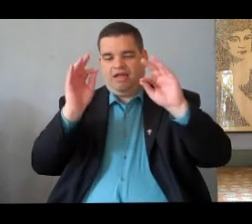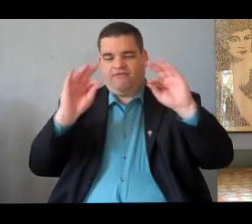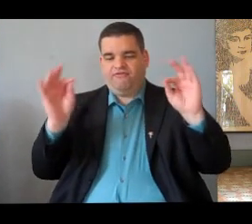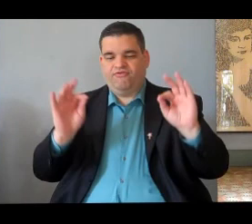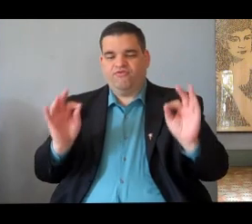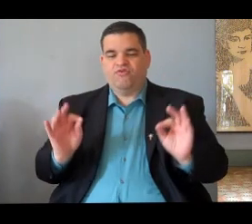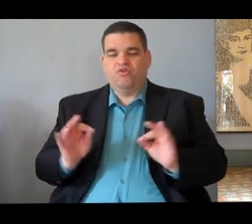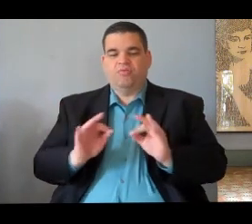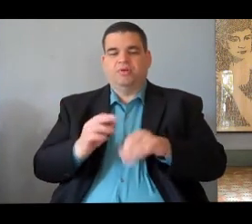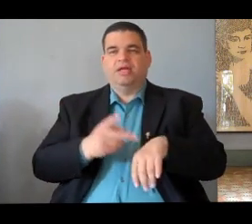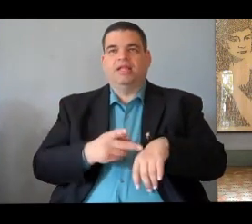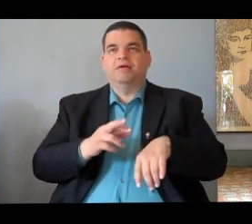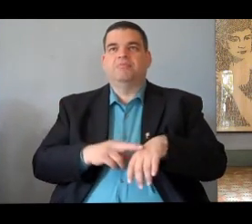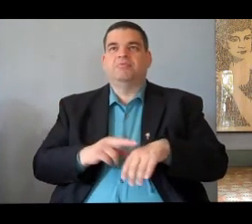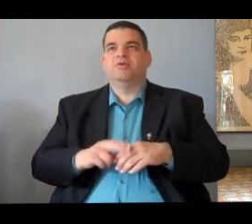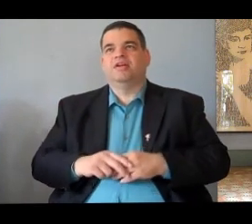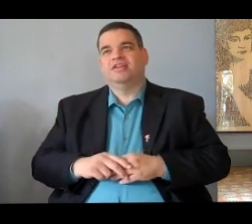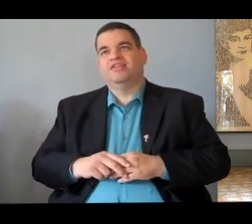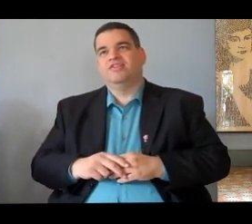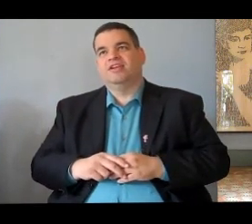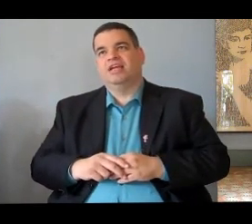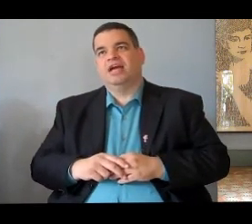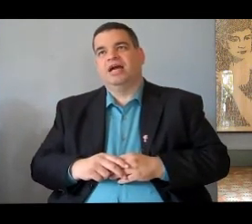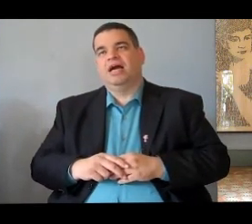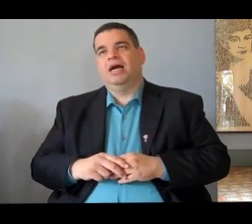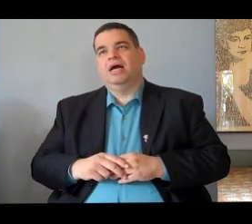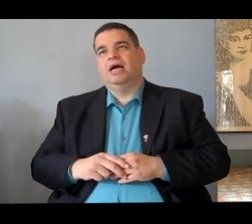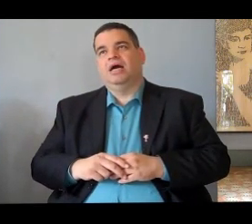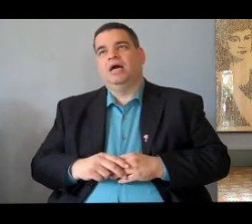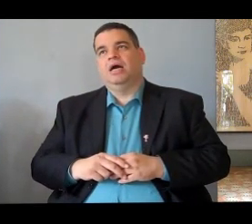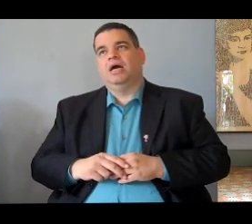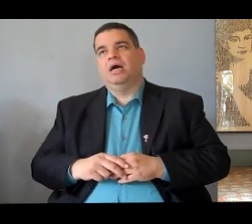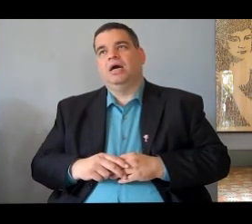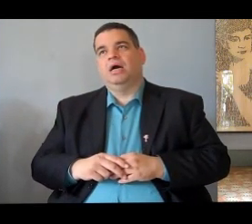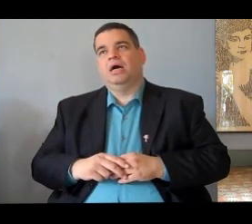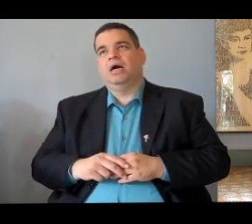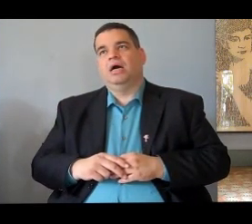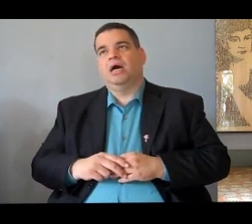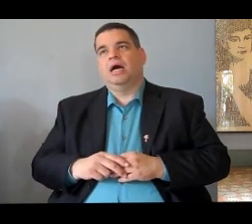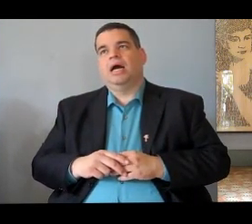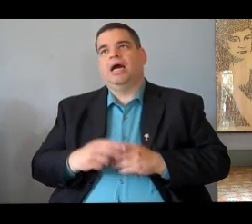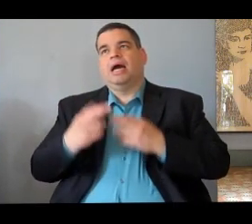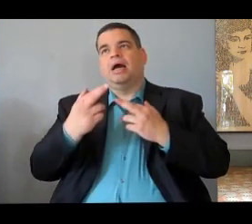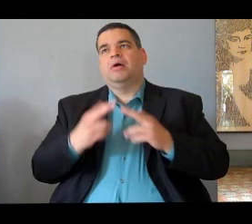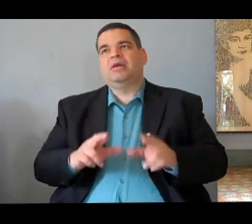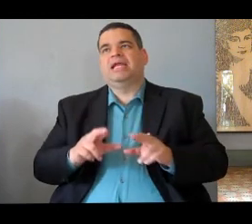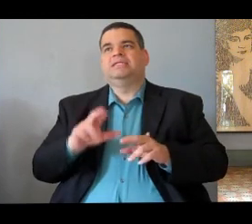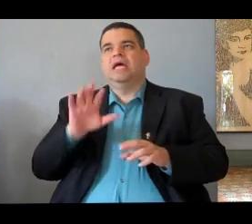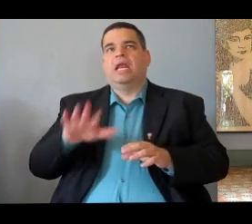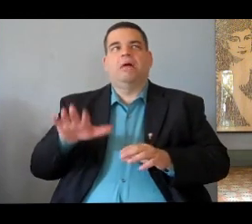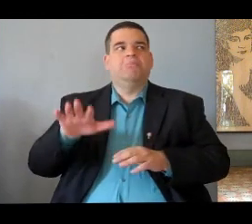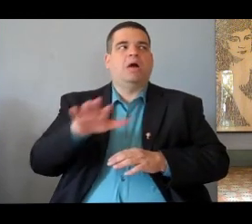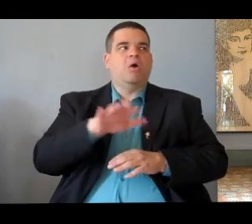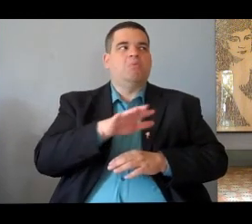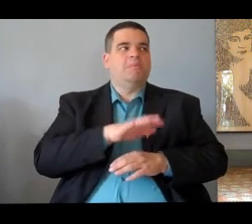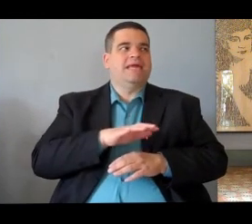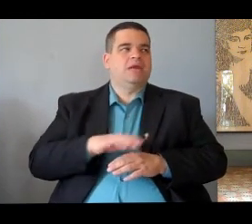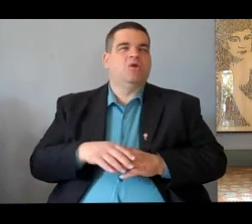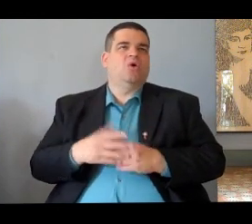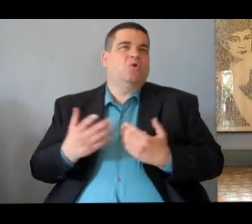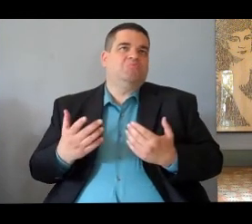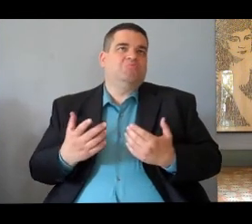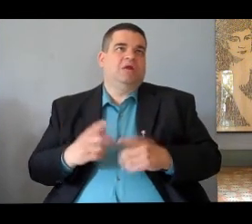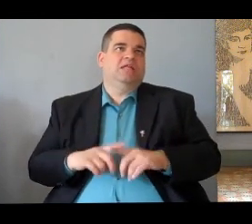Hay trabajo ahí. Qué talento, ¿verdad? Uh-huh. Entonces, acá, ¿qué otras? Di las salas, más o menos, que ¿hay